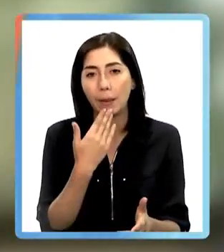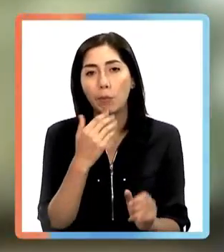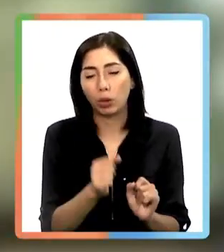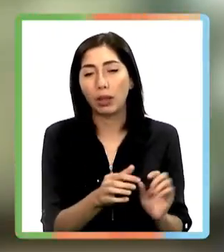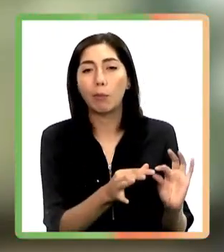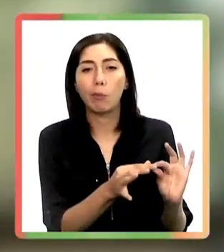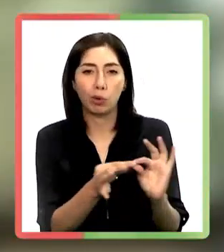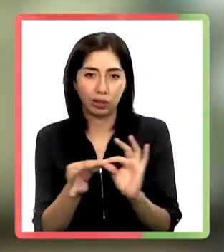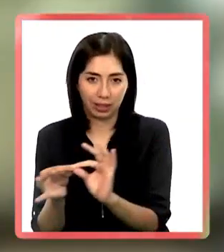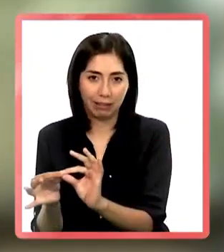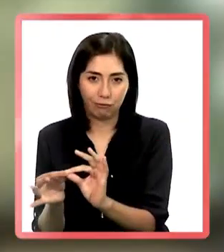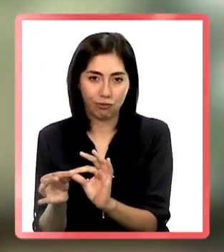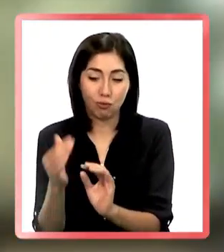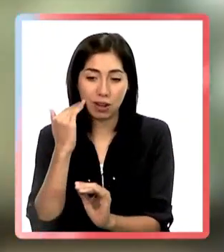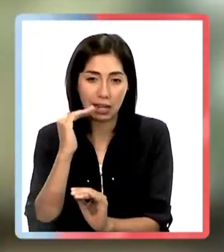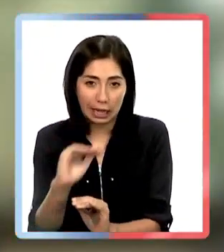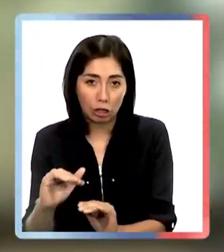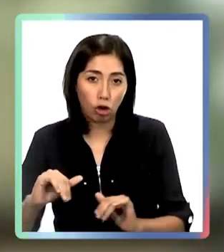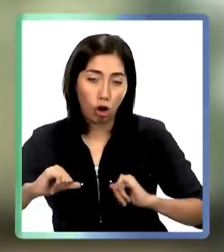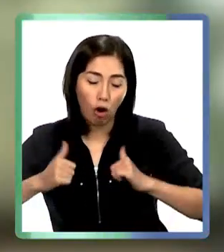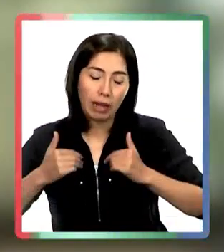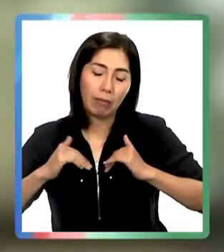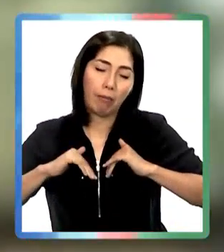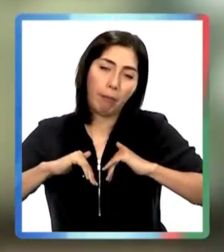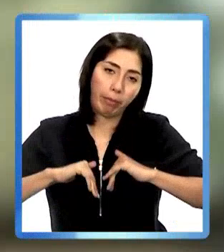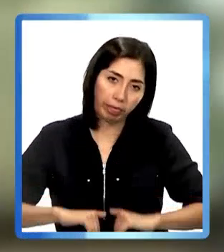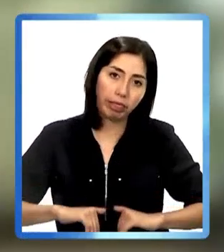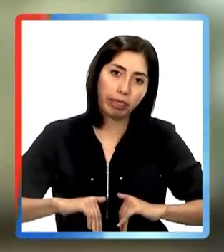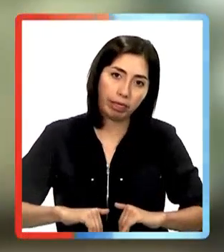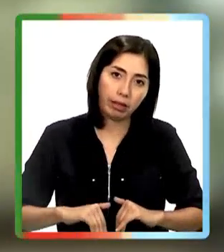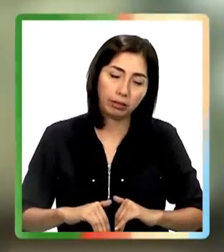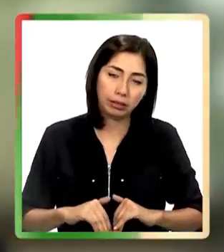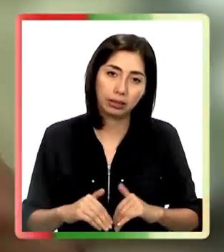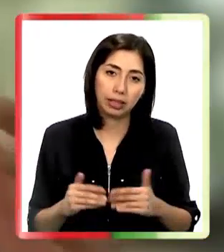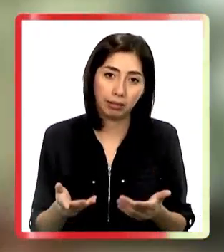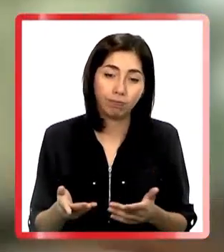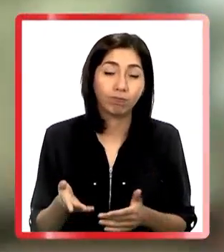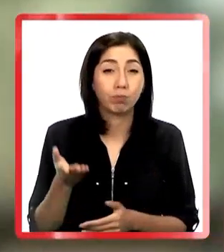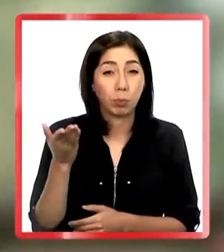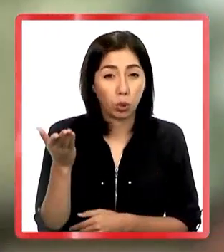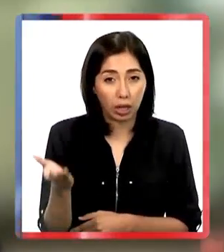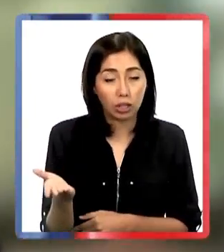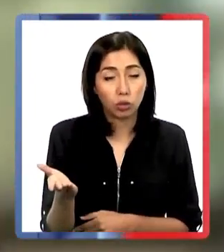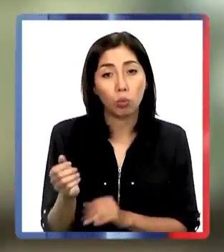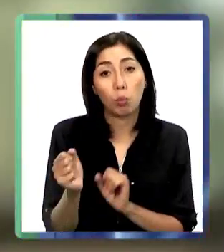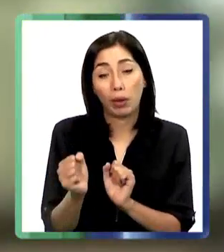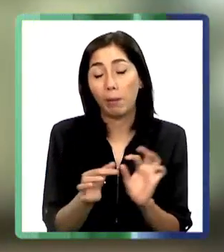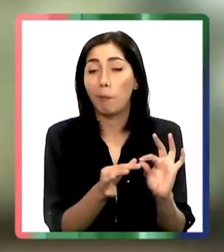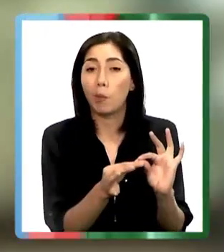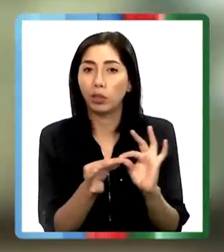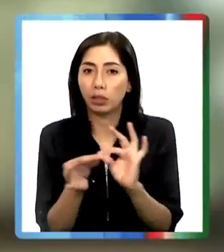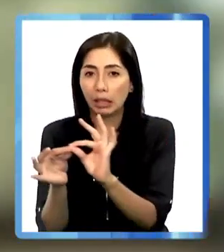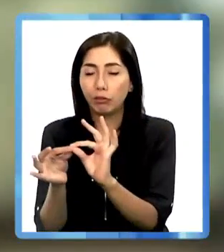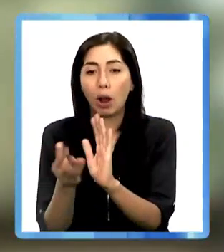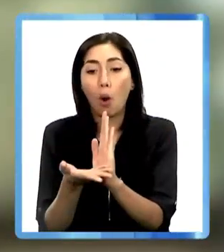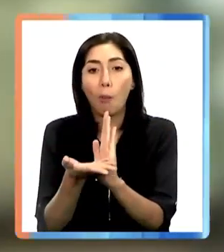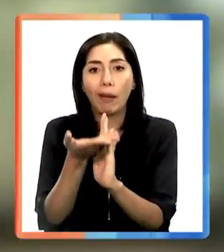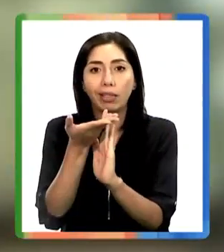mayormente factores desencadenantes de cuadros depresivos en los niños que pudieran estar explicando este